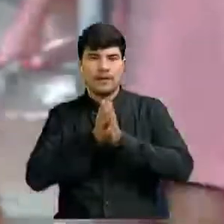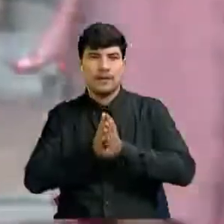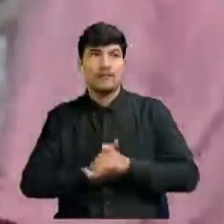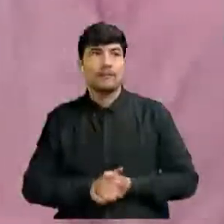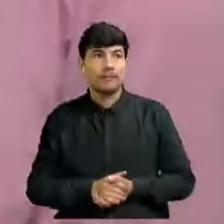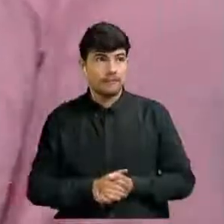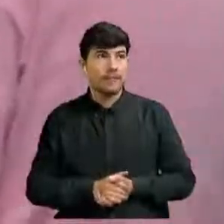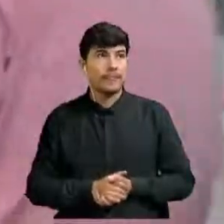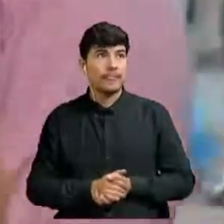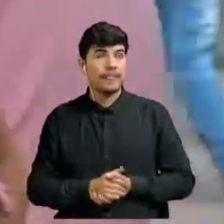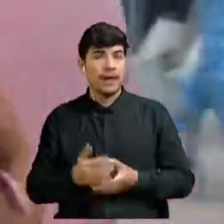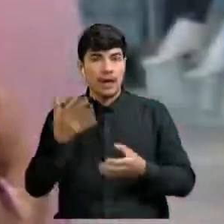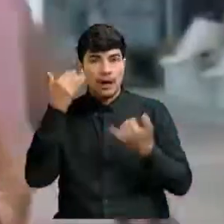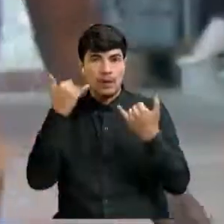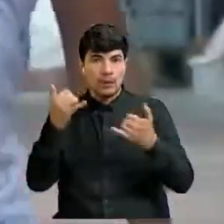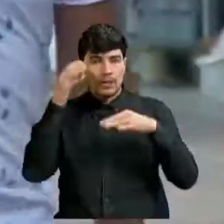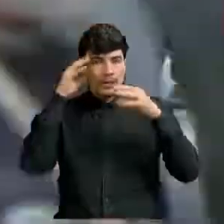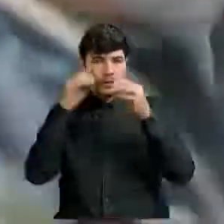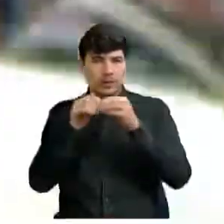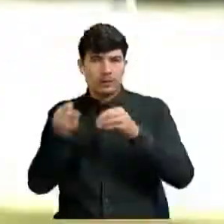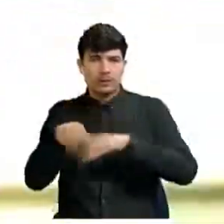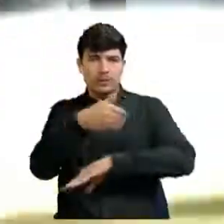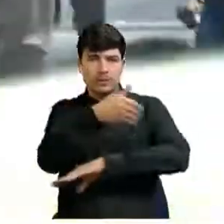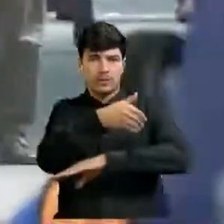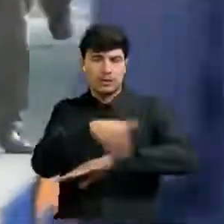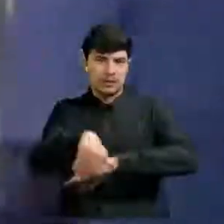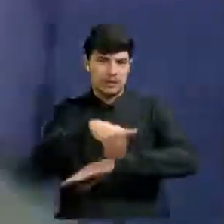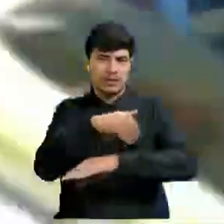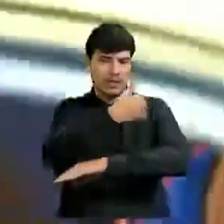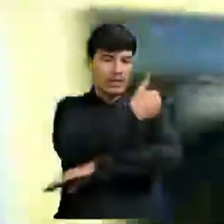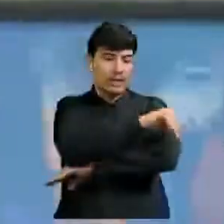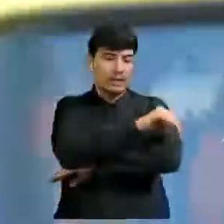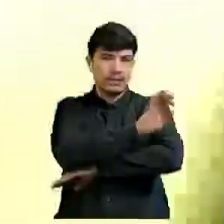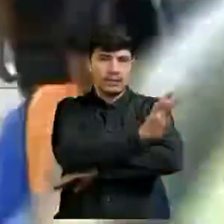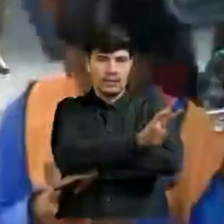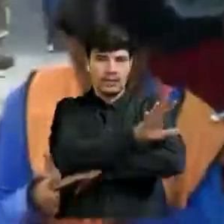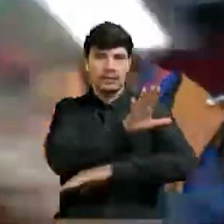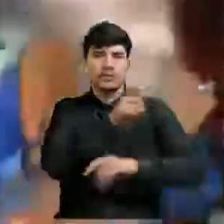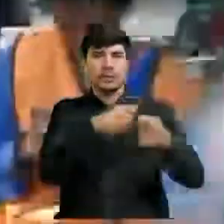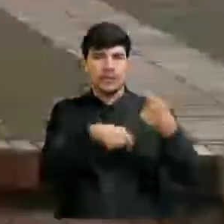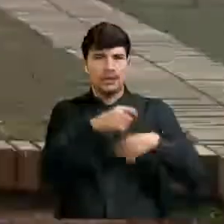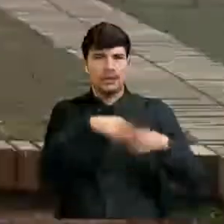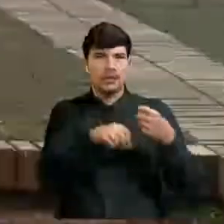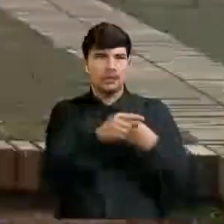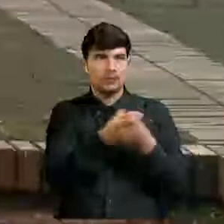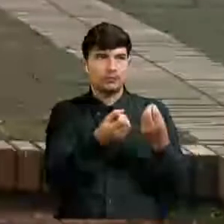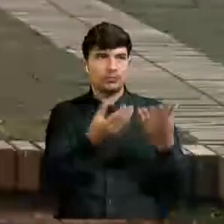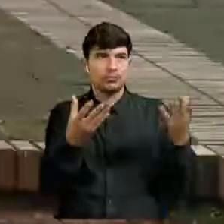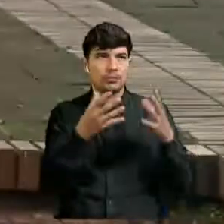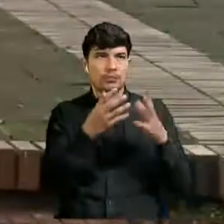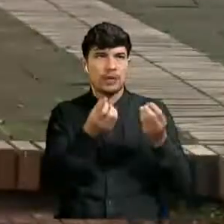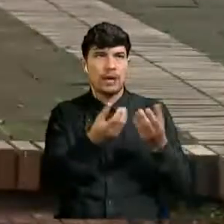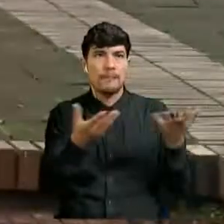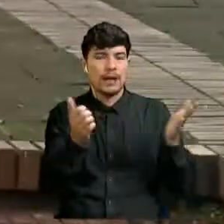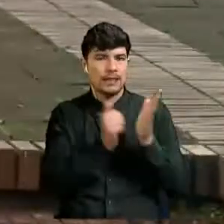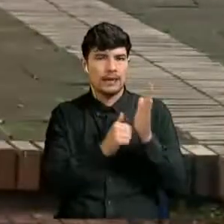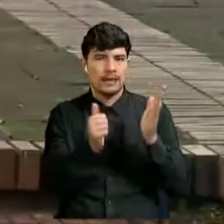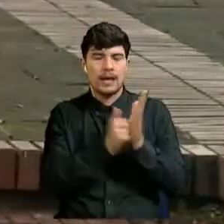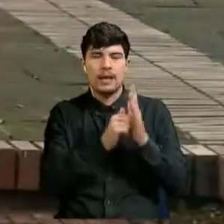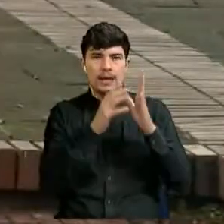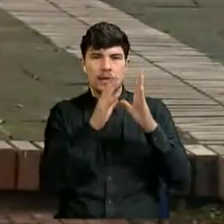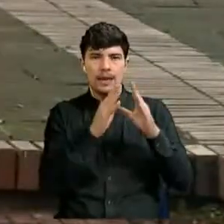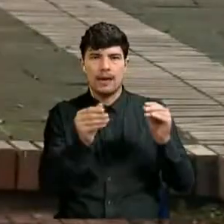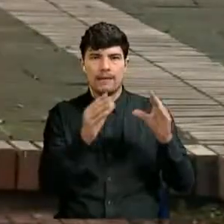ambulantes la utilización de la calle 35 para las ventas de navidad se espera que la